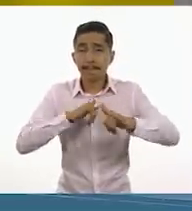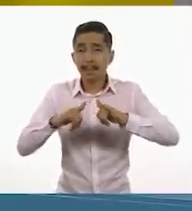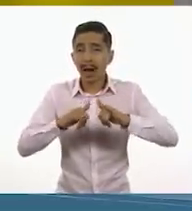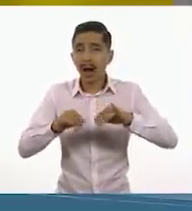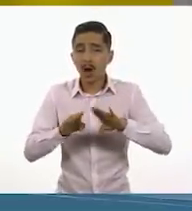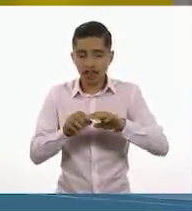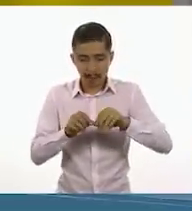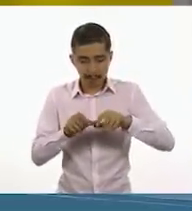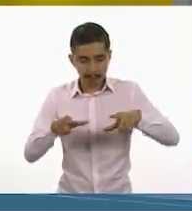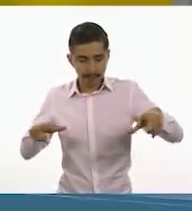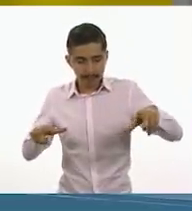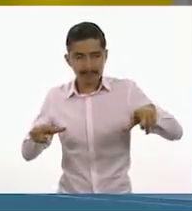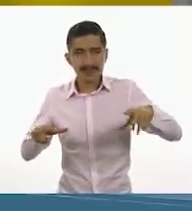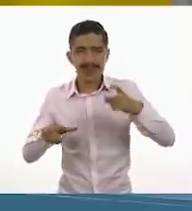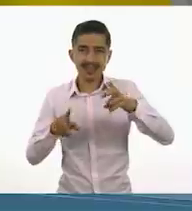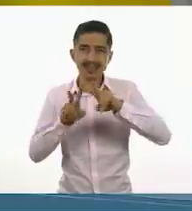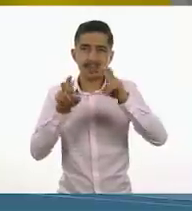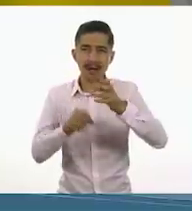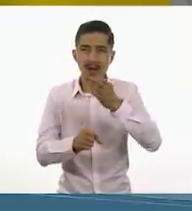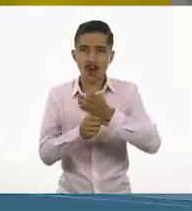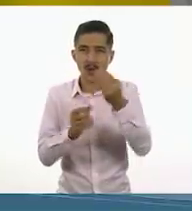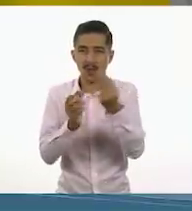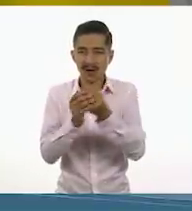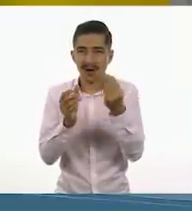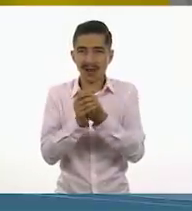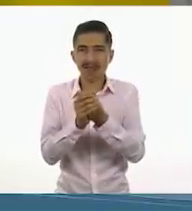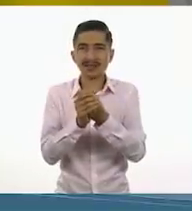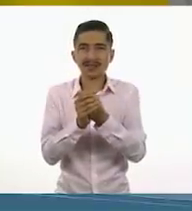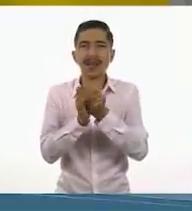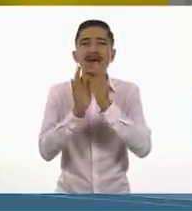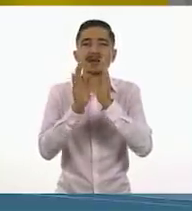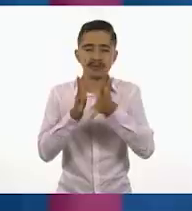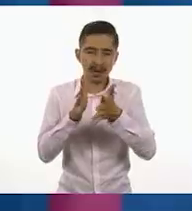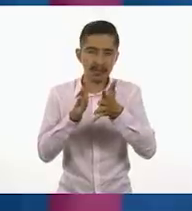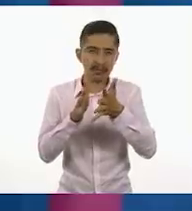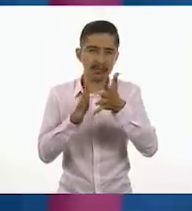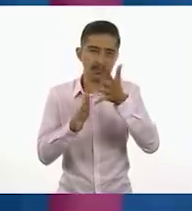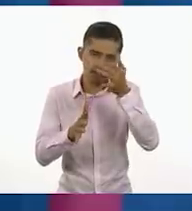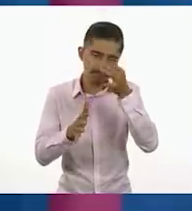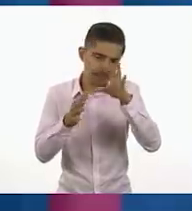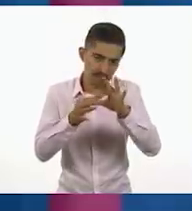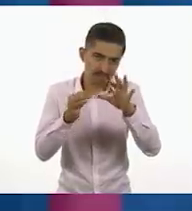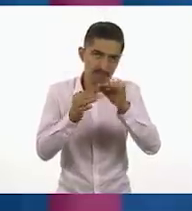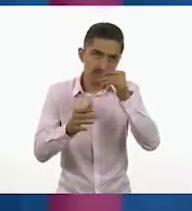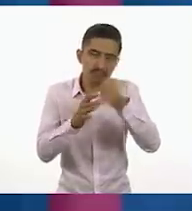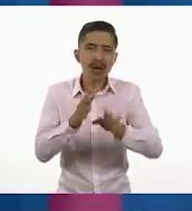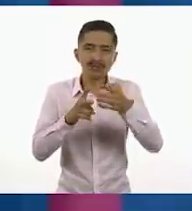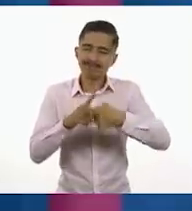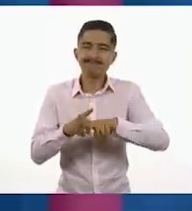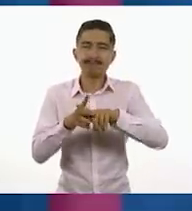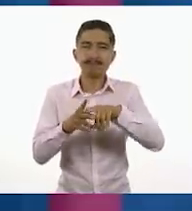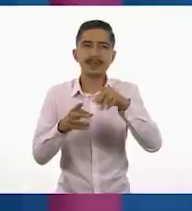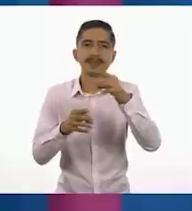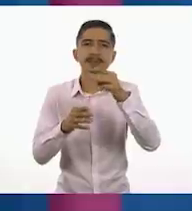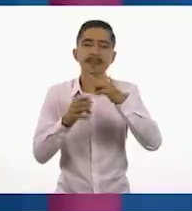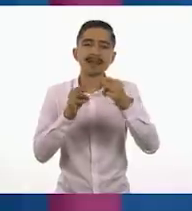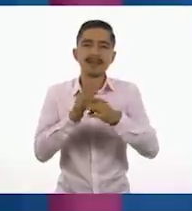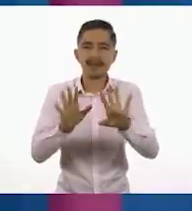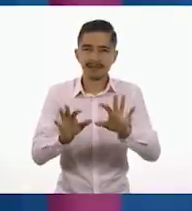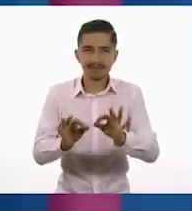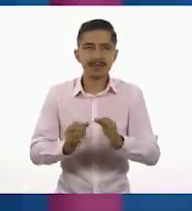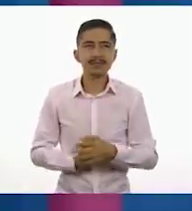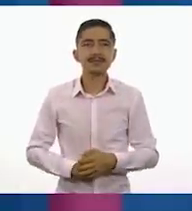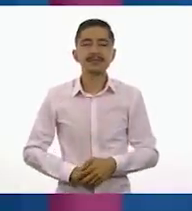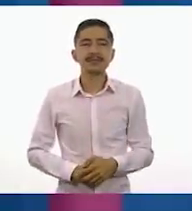que es el tema de nuestra clase. Así es que ya entremos en materia. Muy bien, entonces ahora sí ya a darle que es mole de olla a este